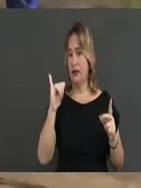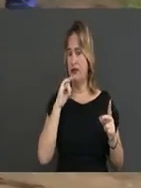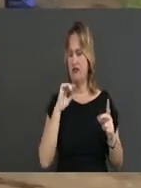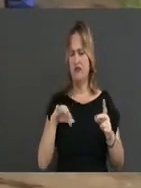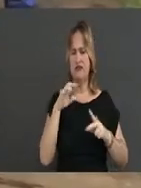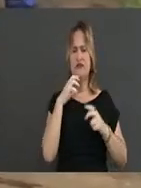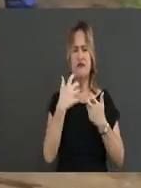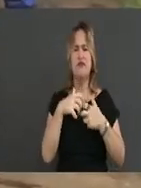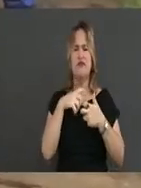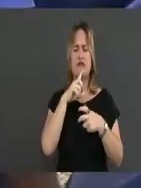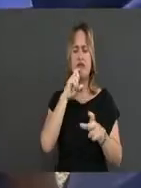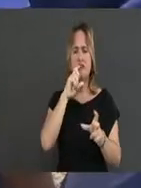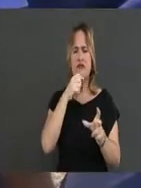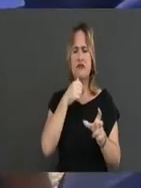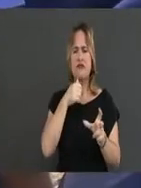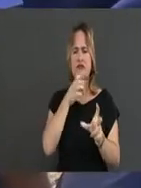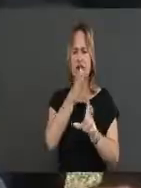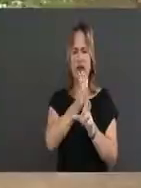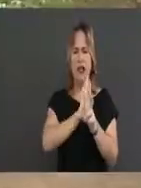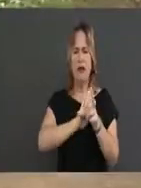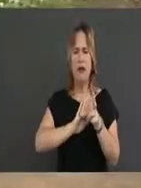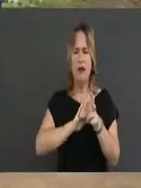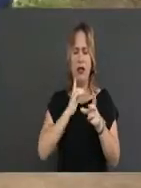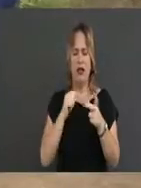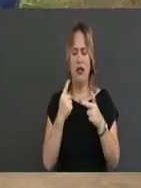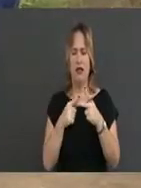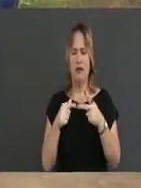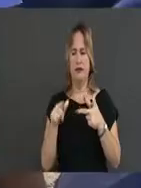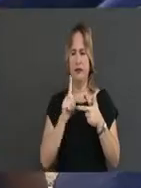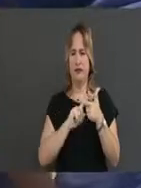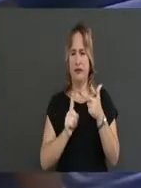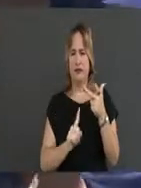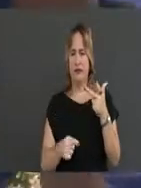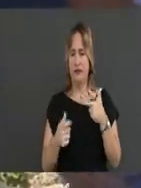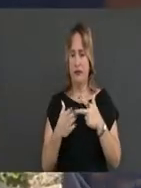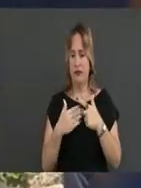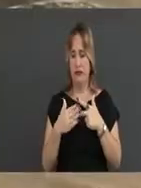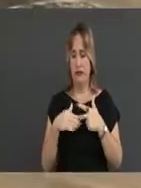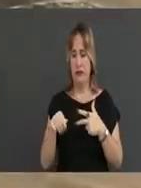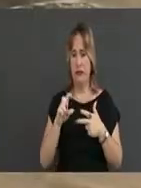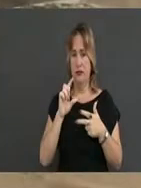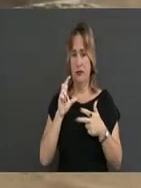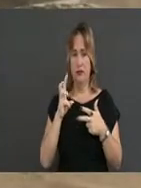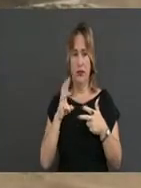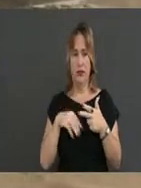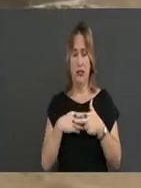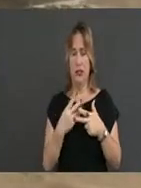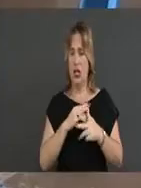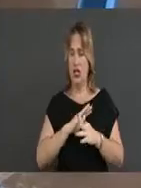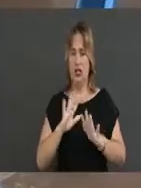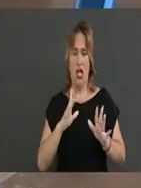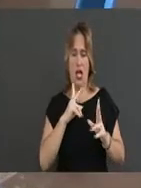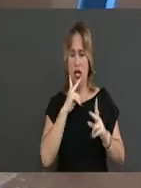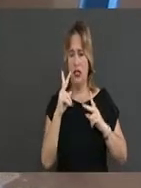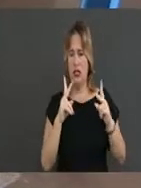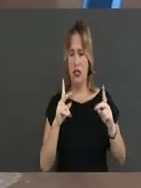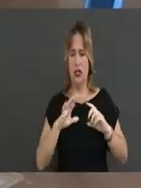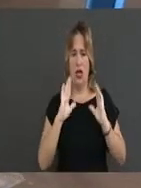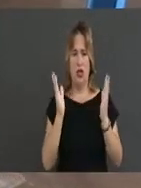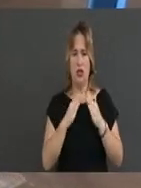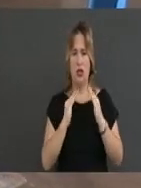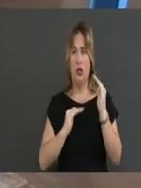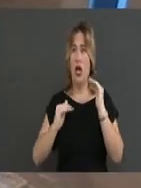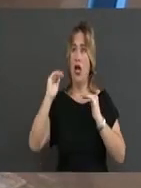y intercambio que tenemos de forma permanente con la obra eléctrica, como ahora en estos últimos tres días, logramos darle ya servicio a toda la